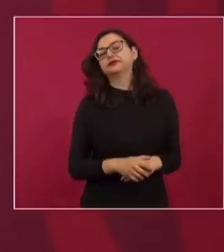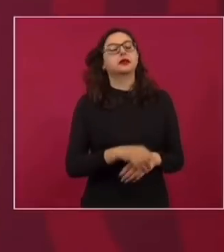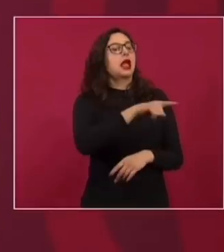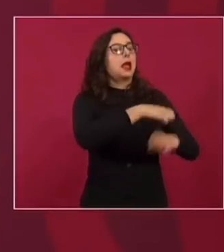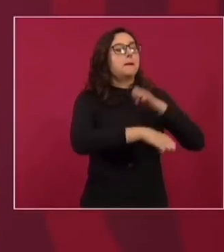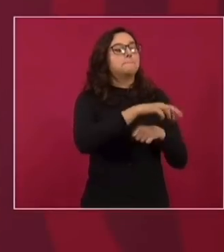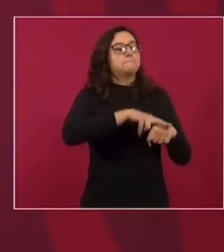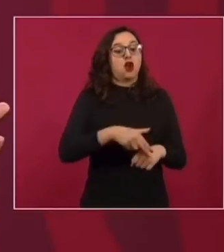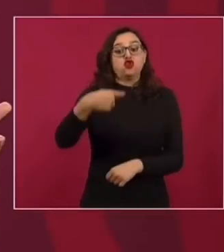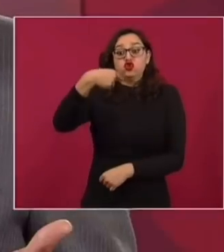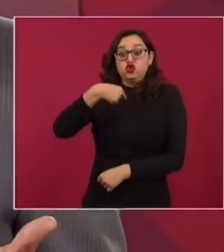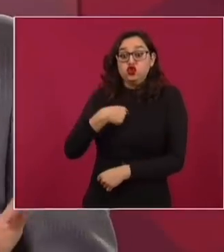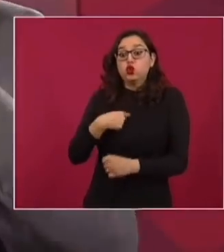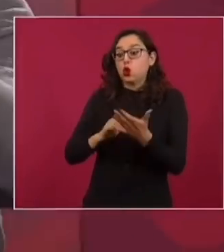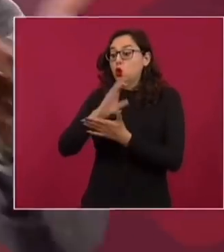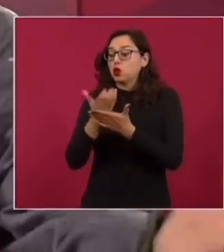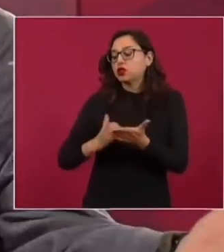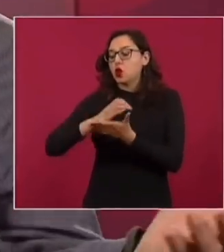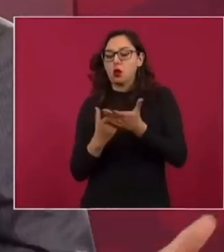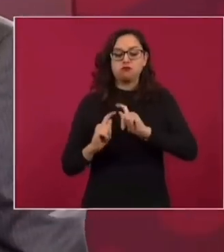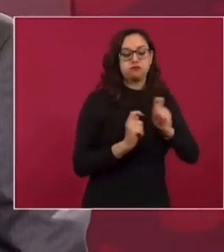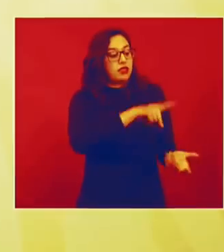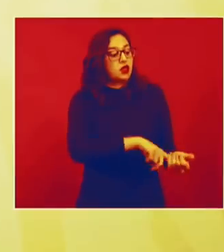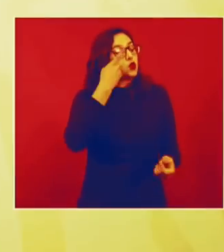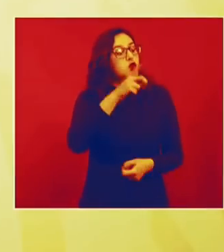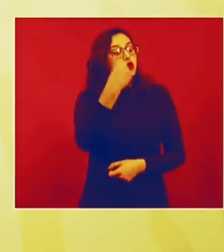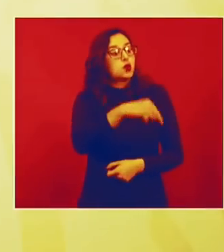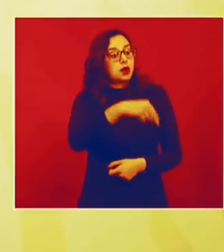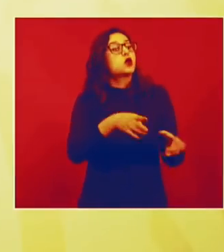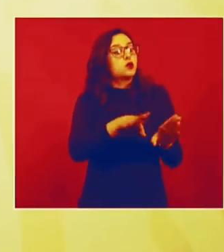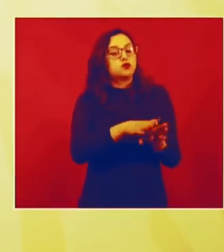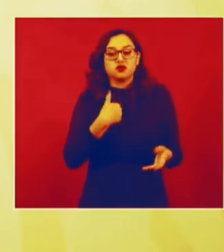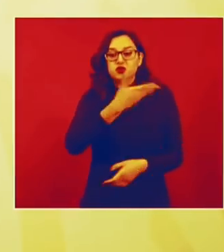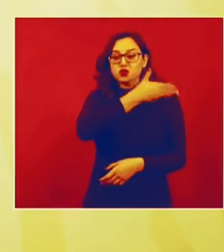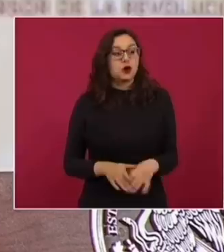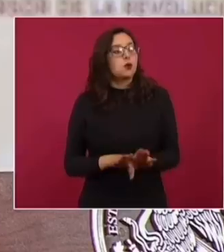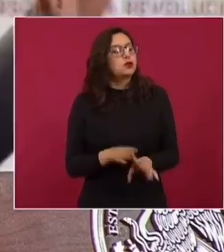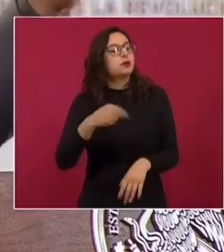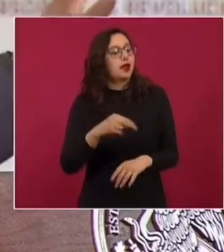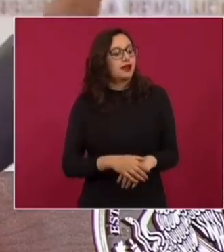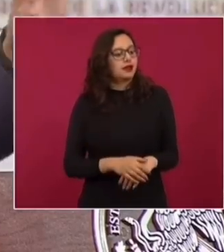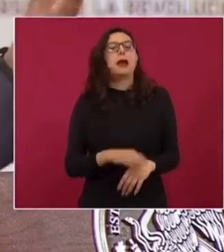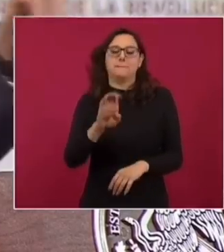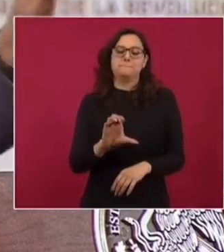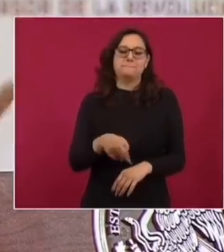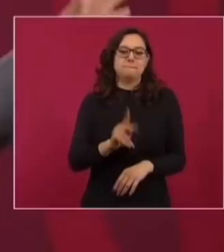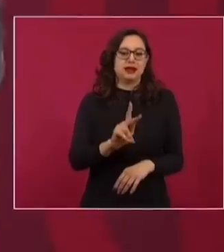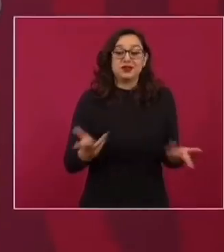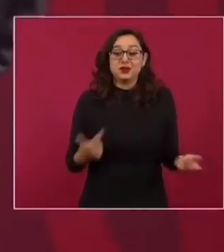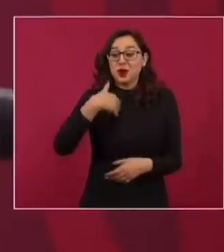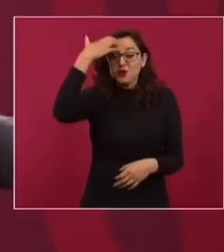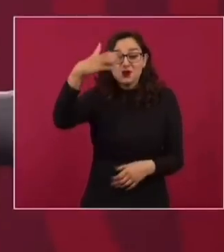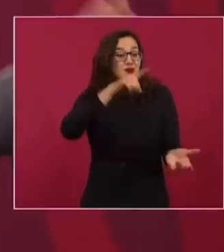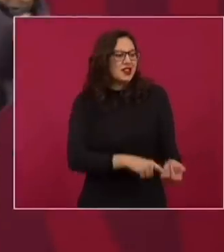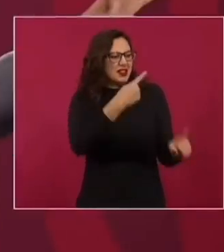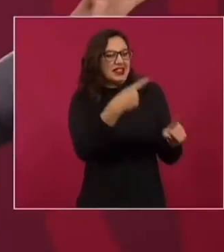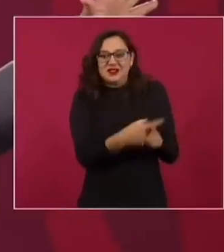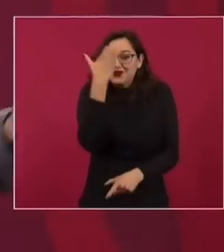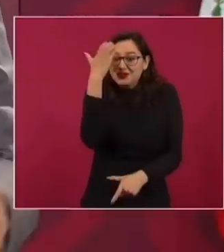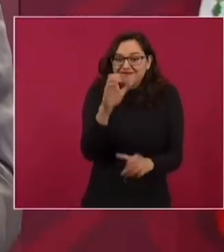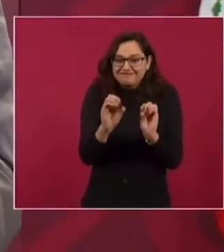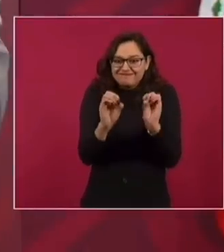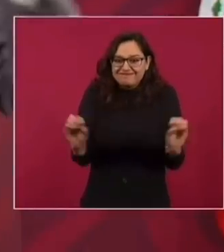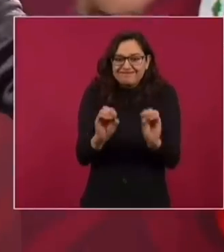llama, no podría ahorita yo responderles. ¿Cómo se llama? Baker. Nunca he sabido de esa empresa, no conozco a nadie de esa